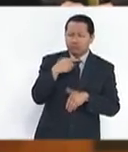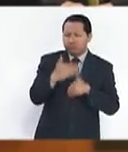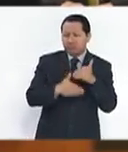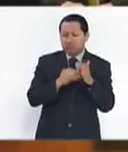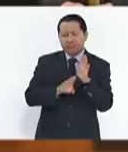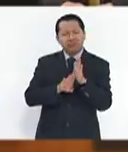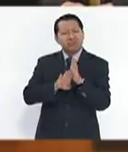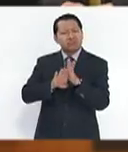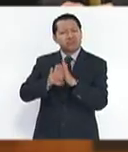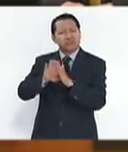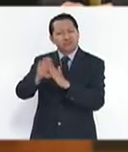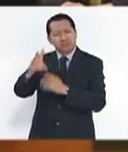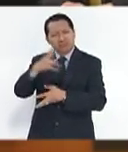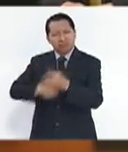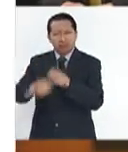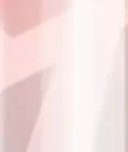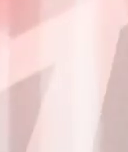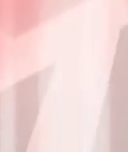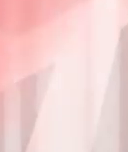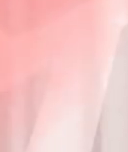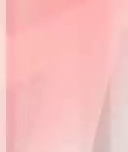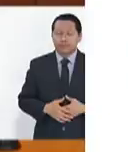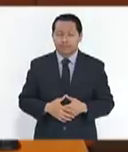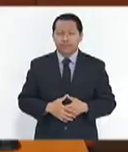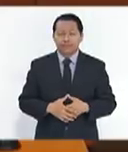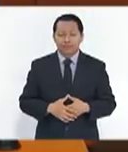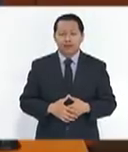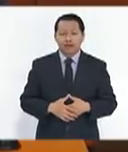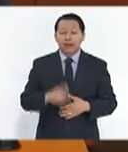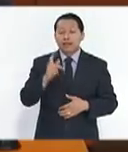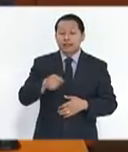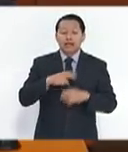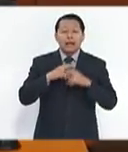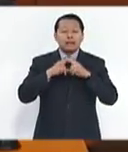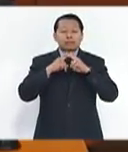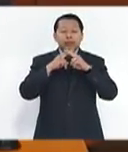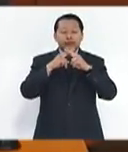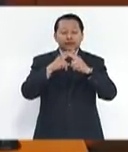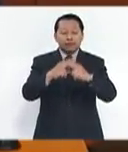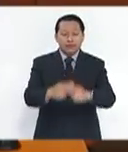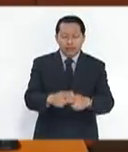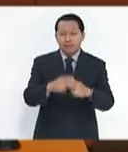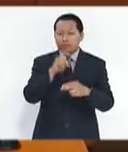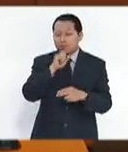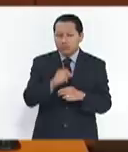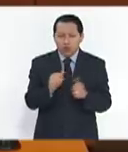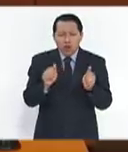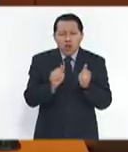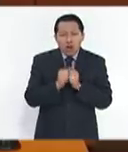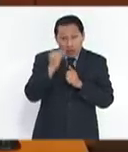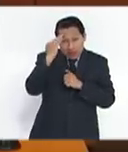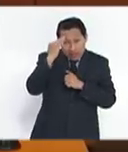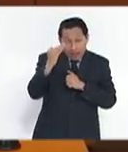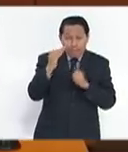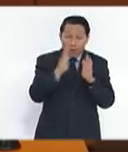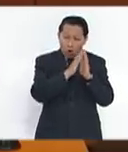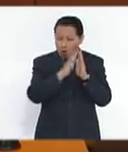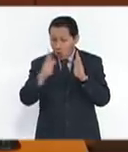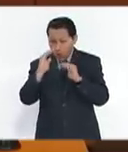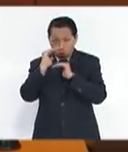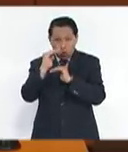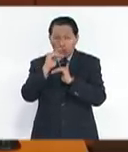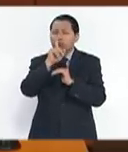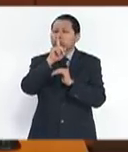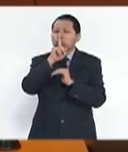con viabilidad financiera. Este aniversario no lo medimos con tiempo, lo contamos con